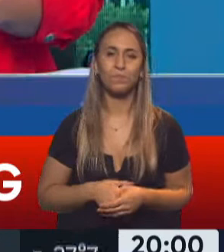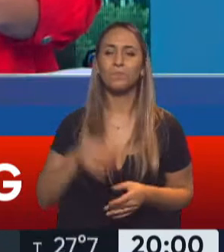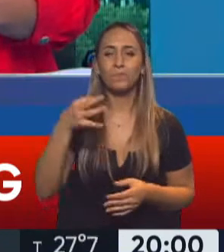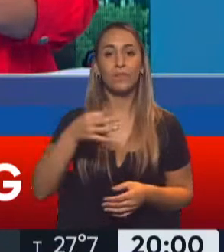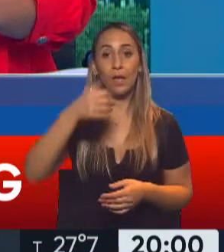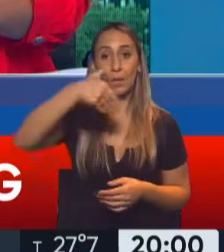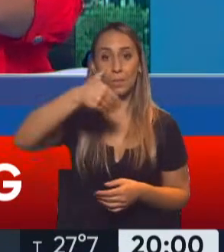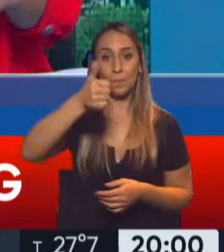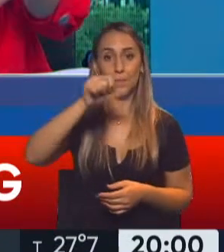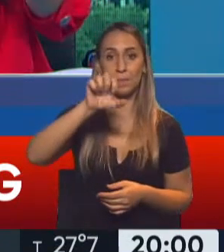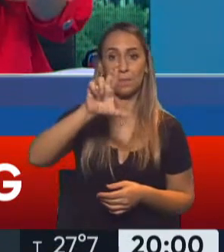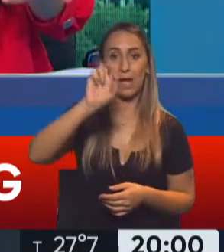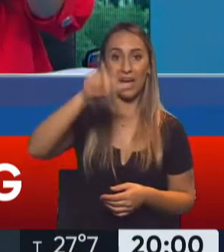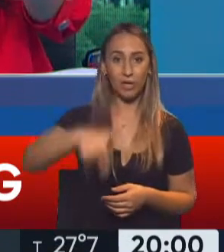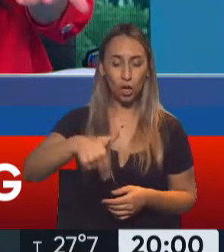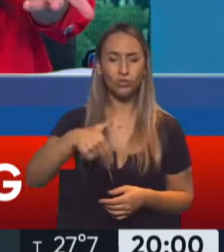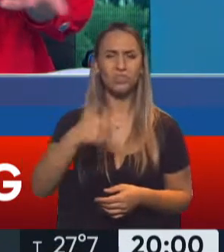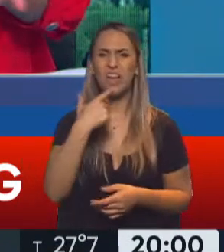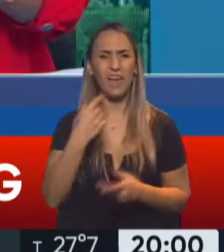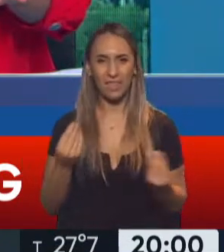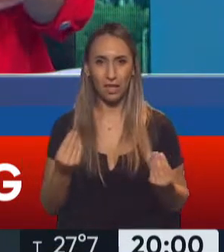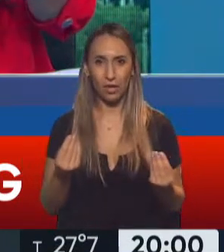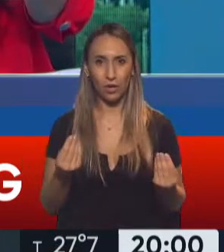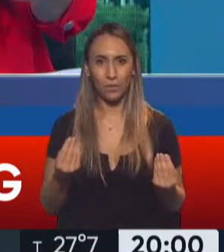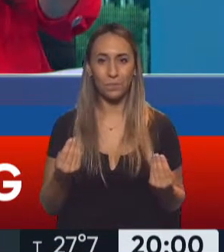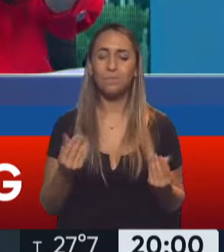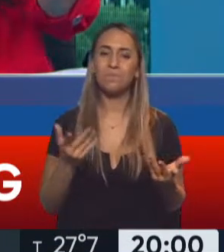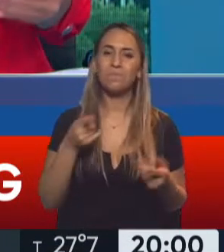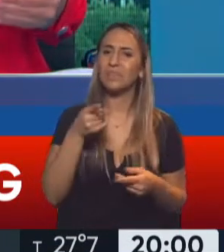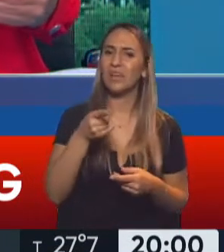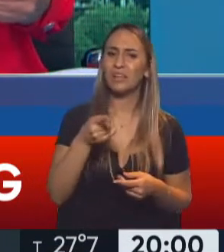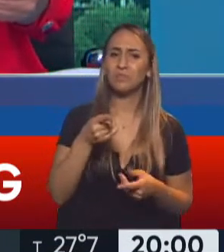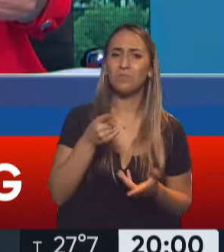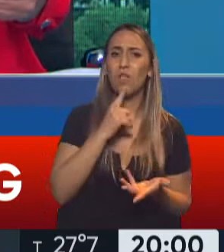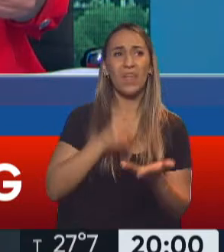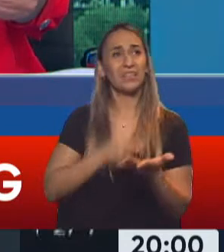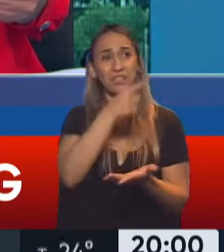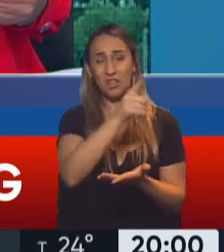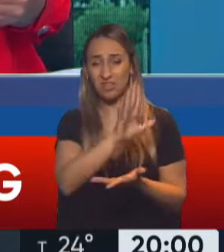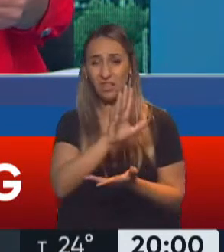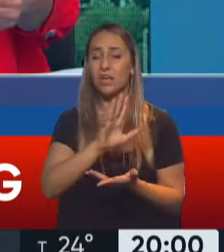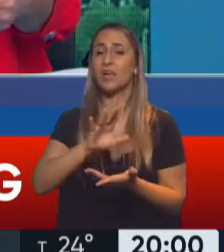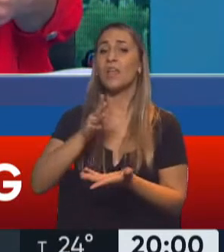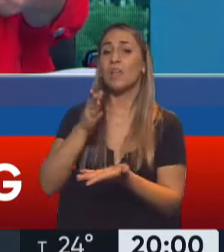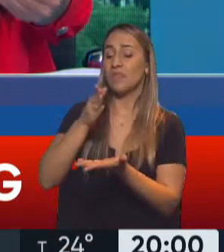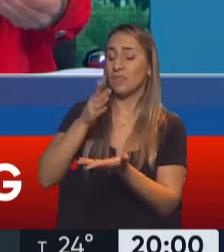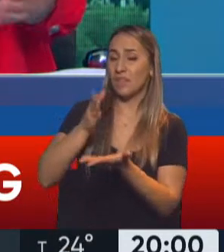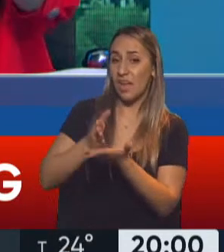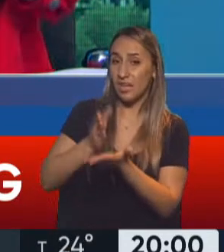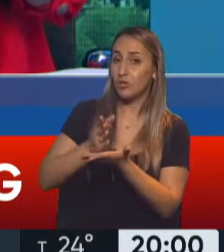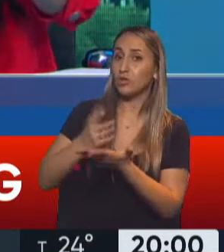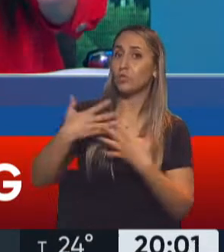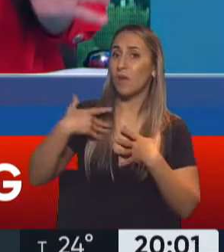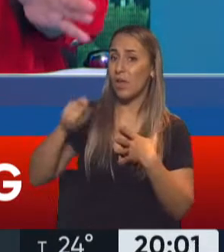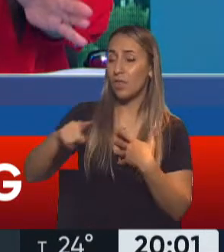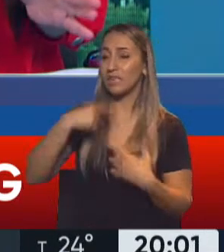Emmanuel Macron con todo esto? Decía que en verdad esto no logra un cambio concreto en la política de derechos humanos de China, que en todo caso no